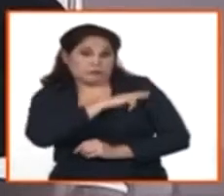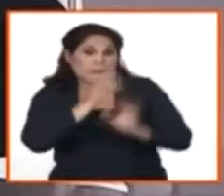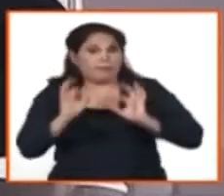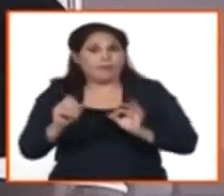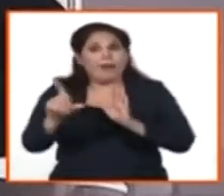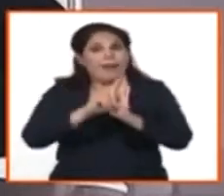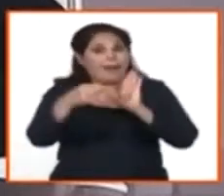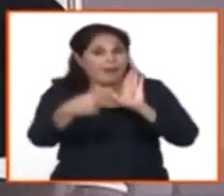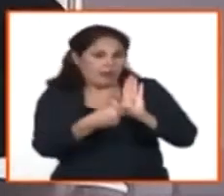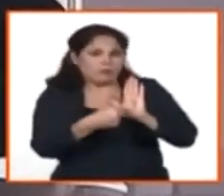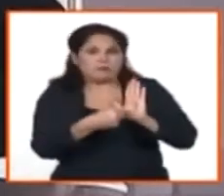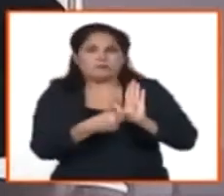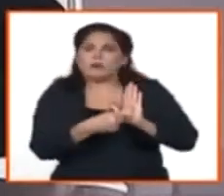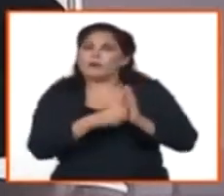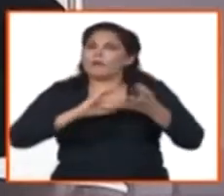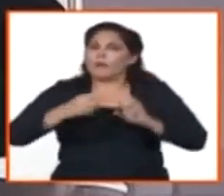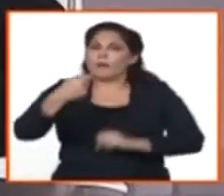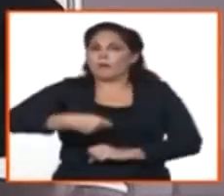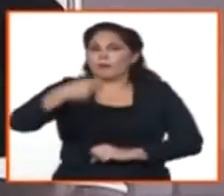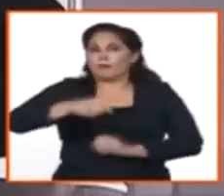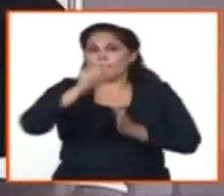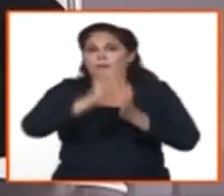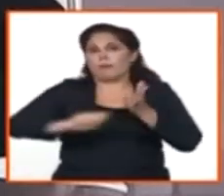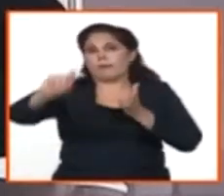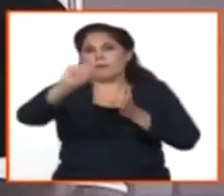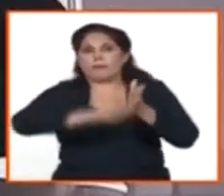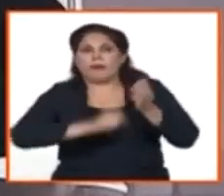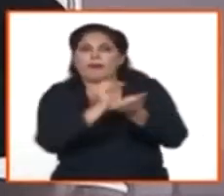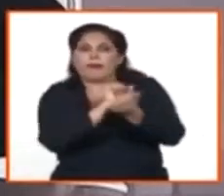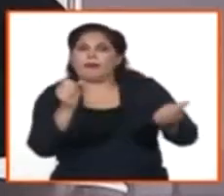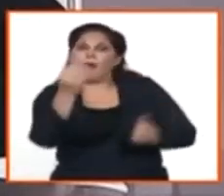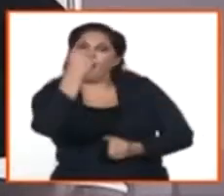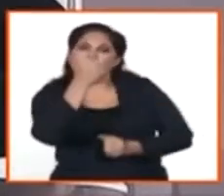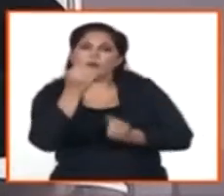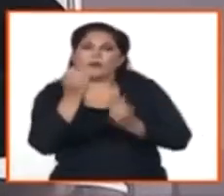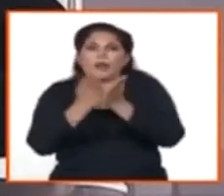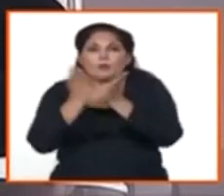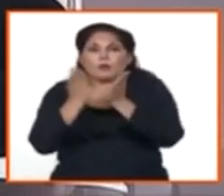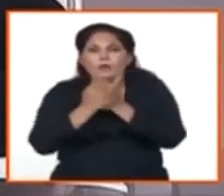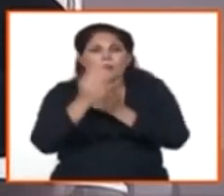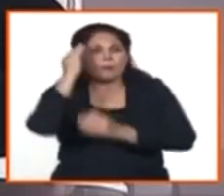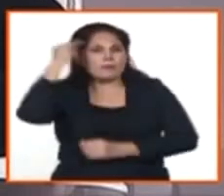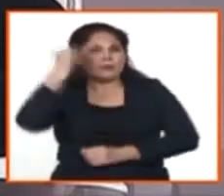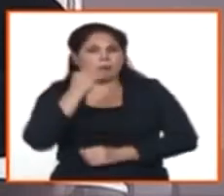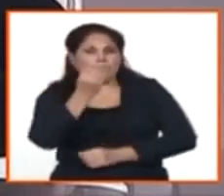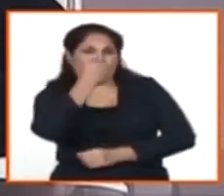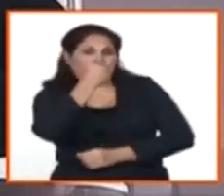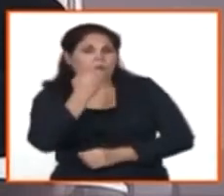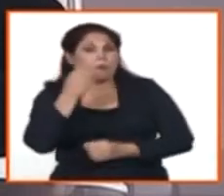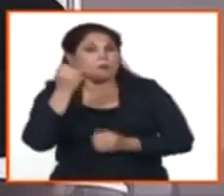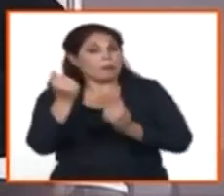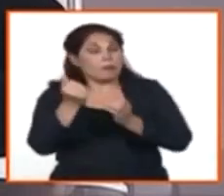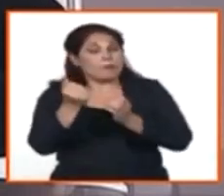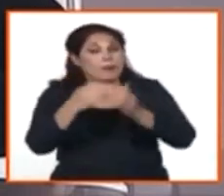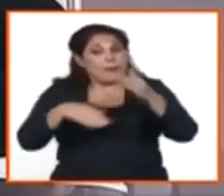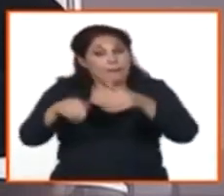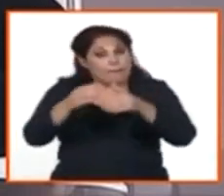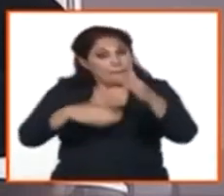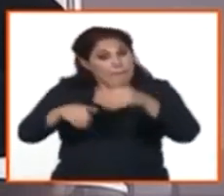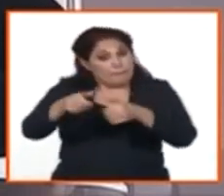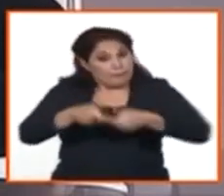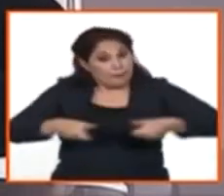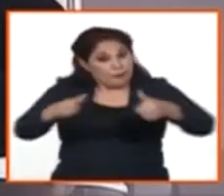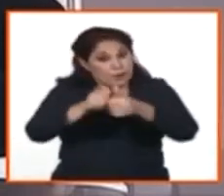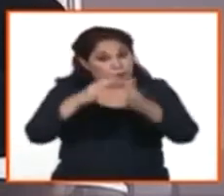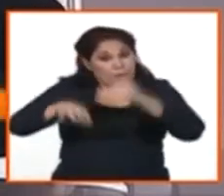es la instrumentación jurídica del Plan de Soberanía Alimentaria y Educación Nutricional, ese plan que aprobó el Consejo de Ministros el 22 de julio